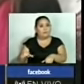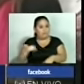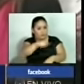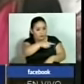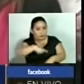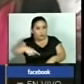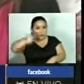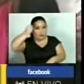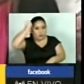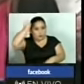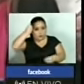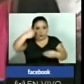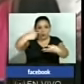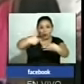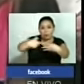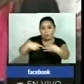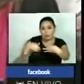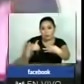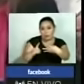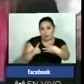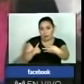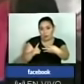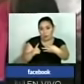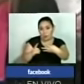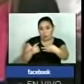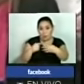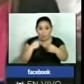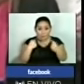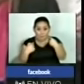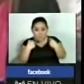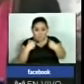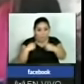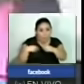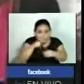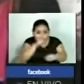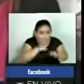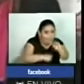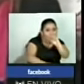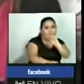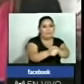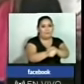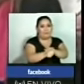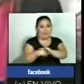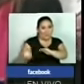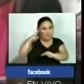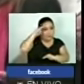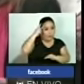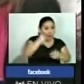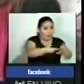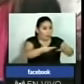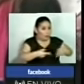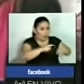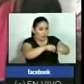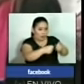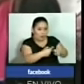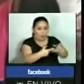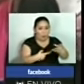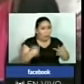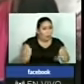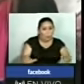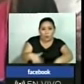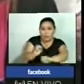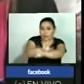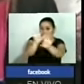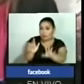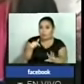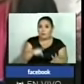posiciones y decretos a espaldas del pueblo y que violentan los derechos, y no hay transparencia absoluta